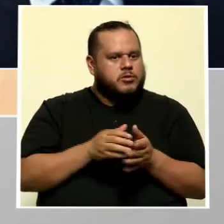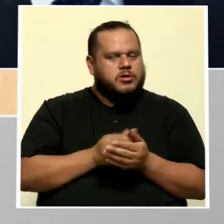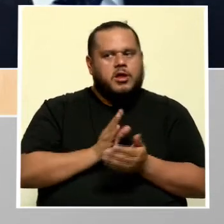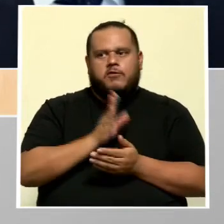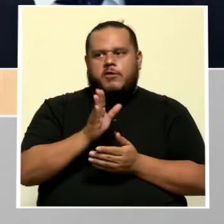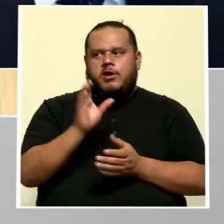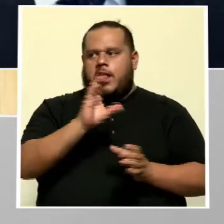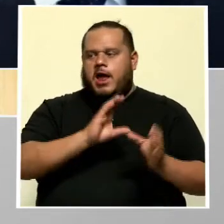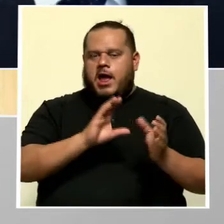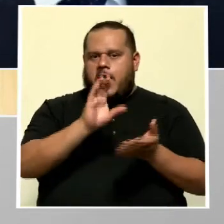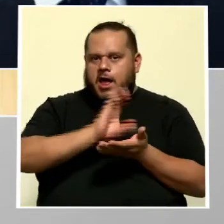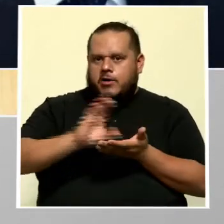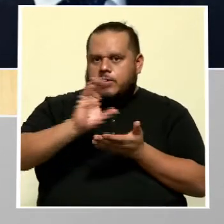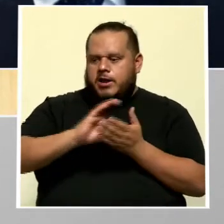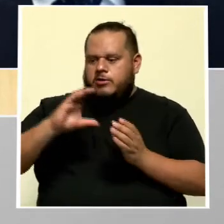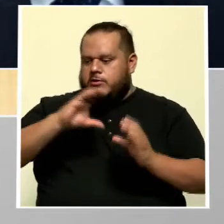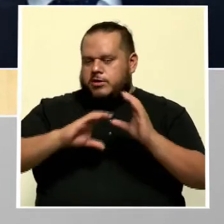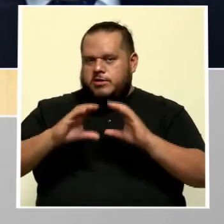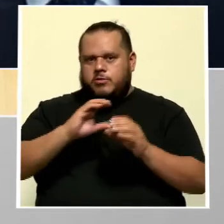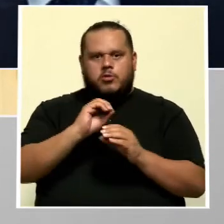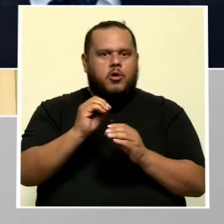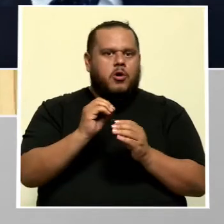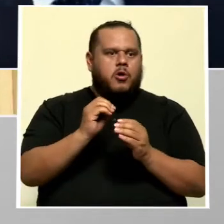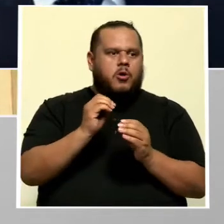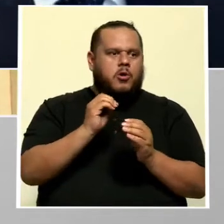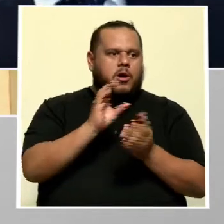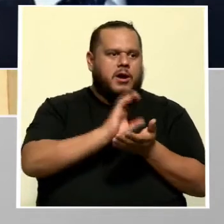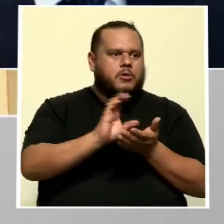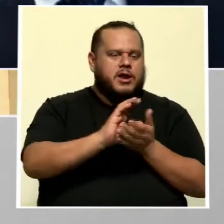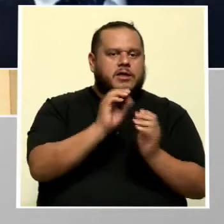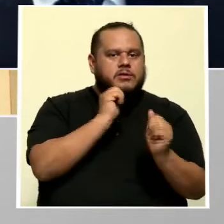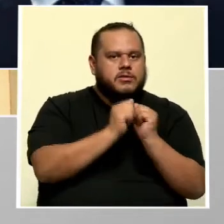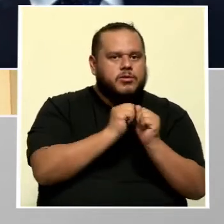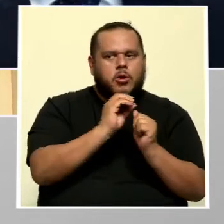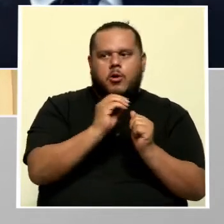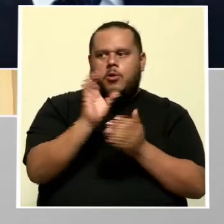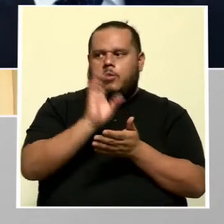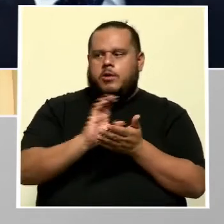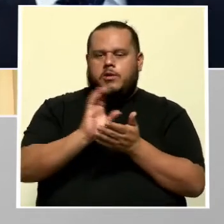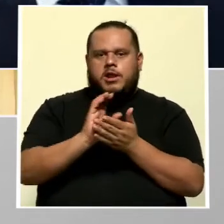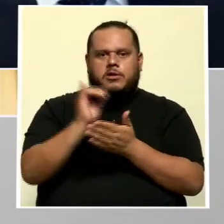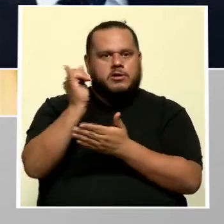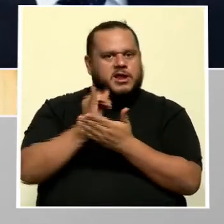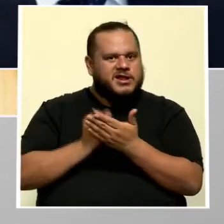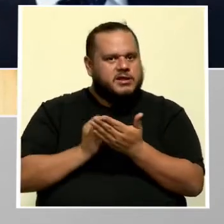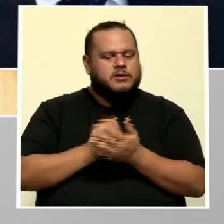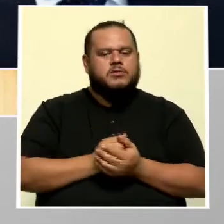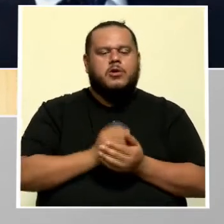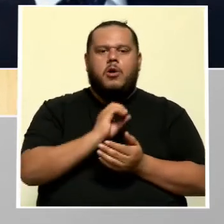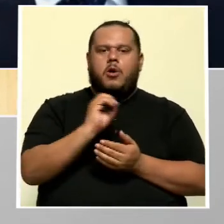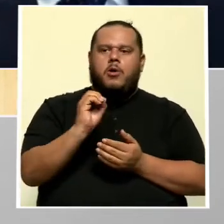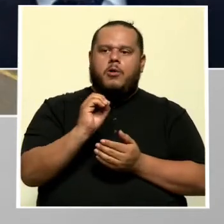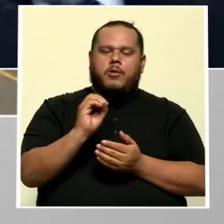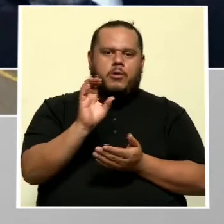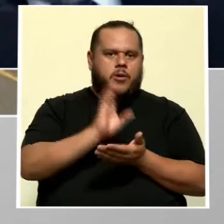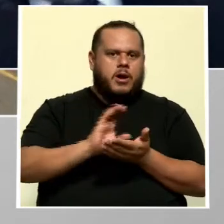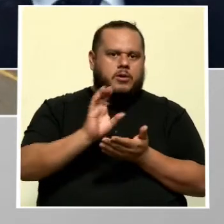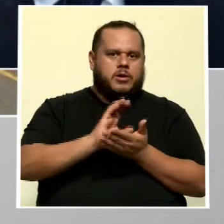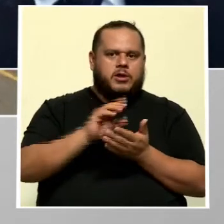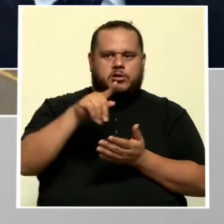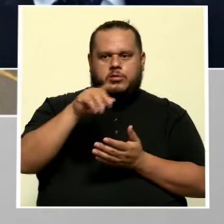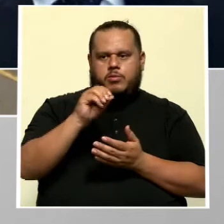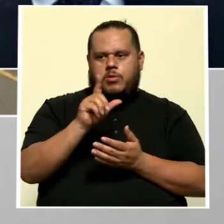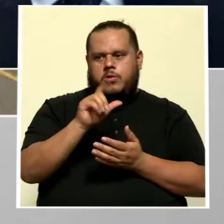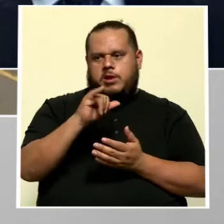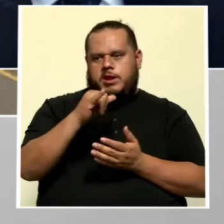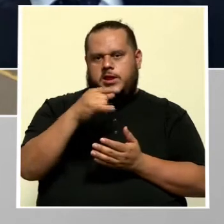colegios científicos o a colegios deportivos o a colegios artísticos o colegios políglotas